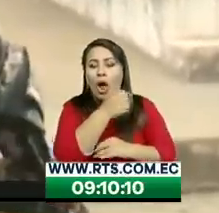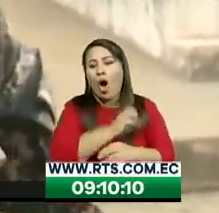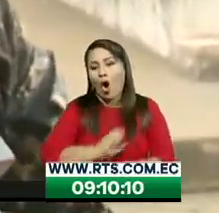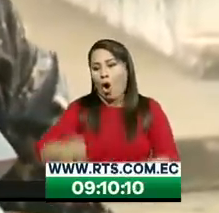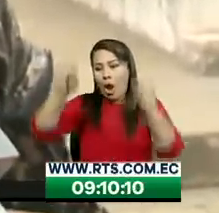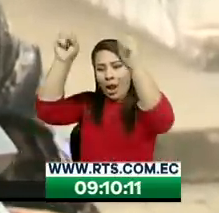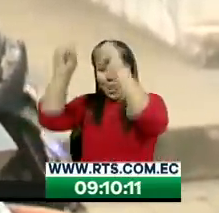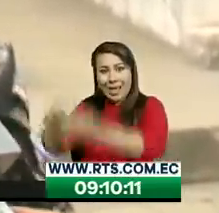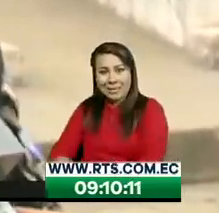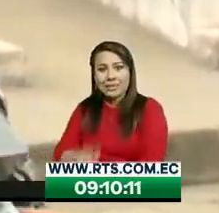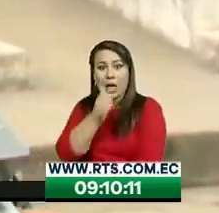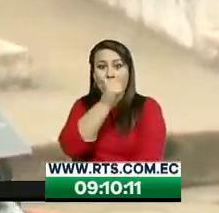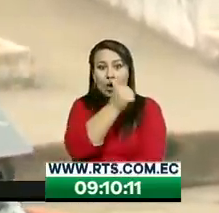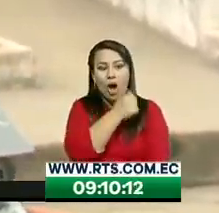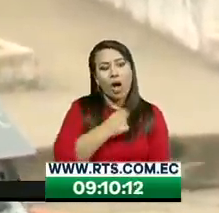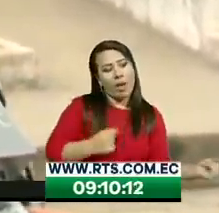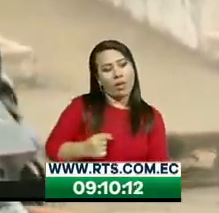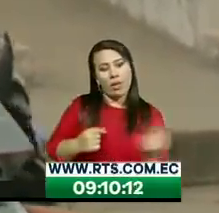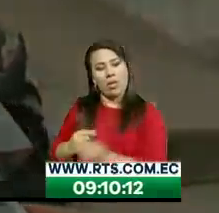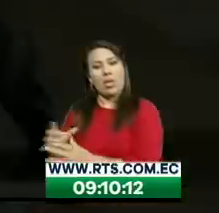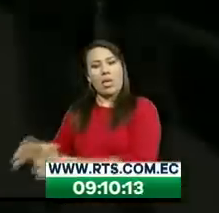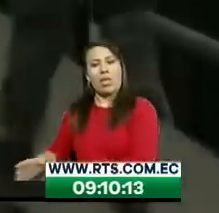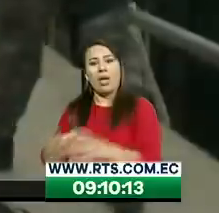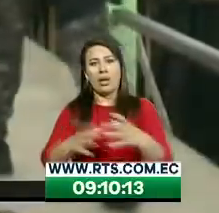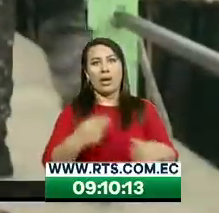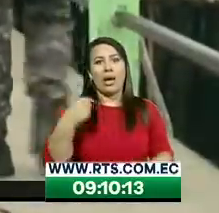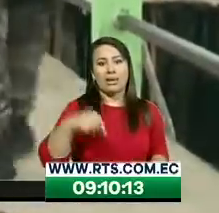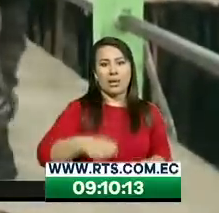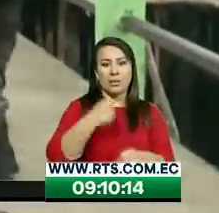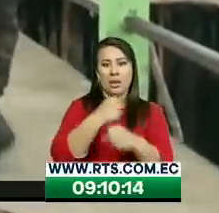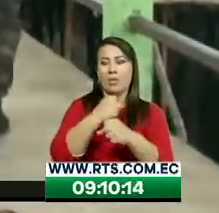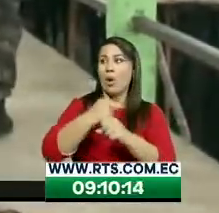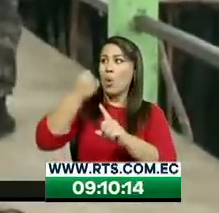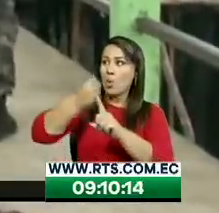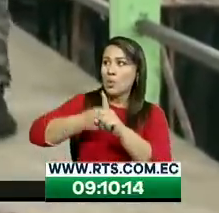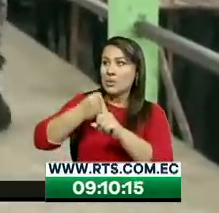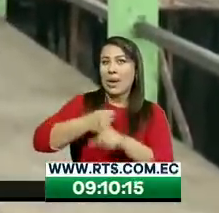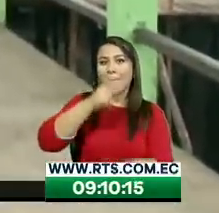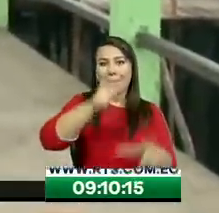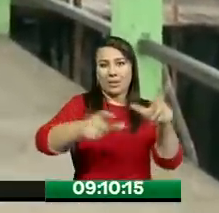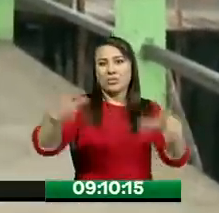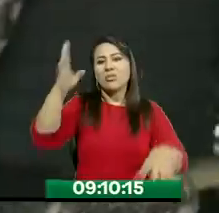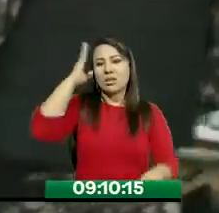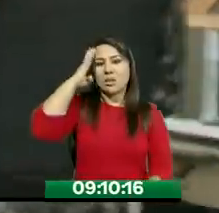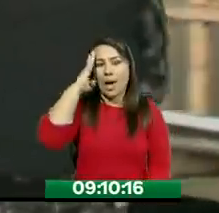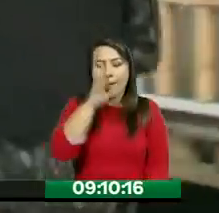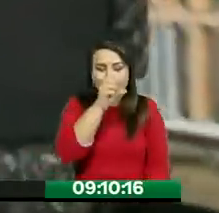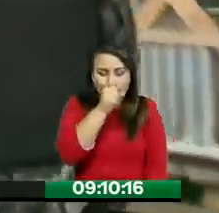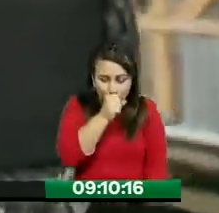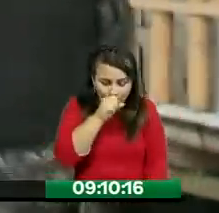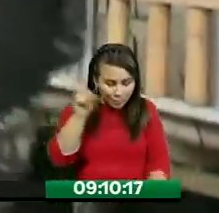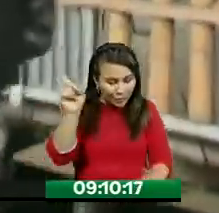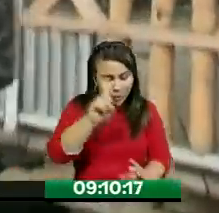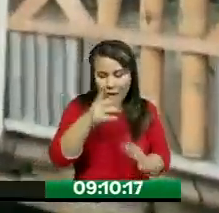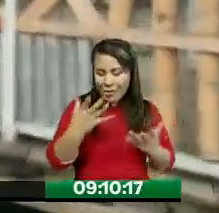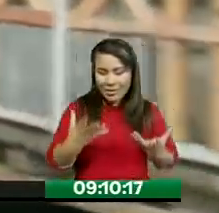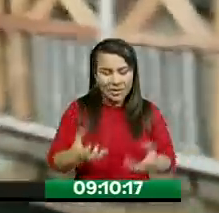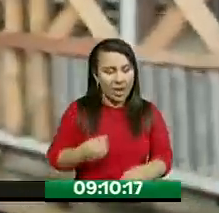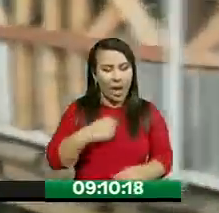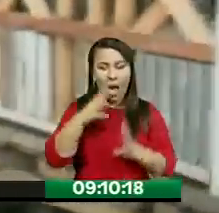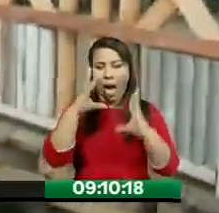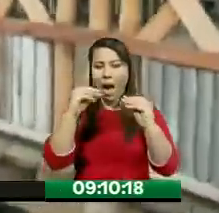a quien golpearon y cortaron el cabello. Ese es para que aprenda, nada más. Claro.